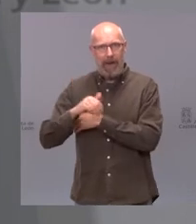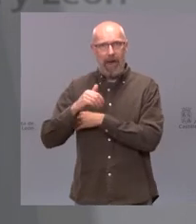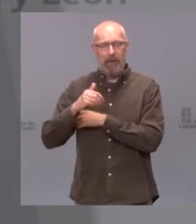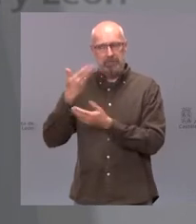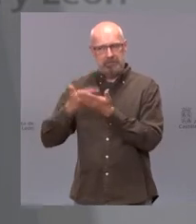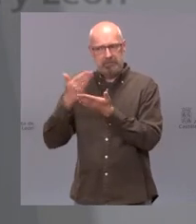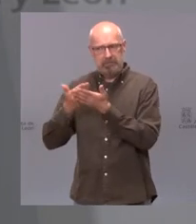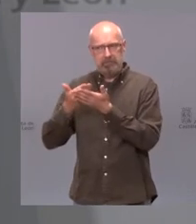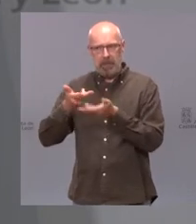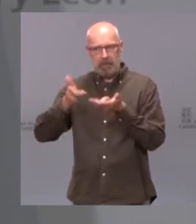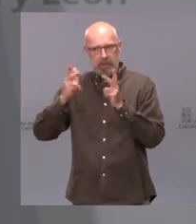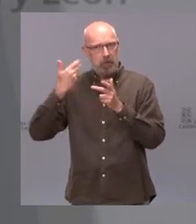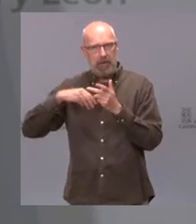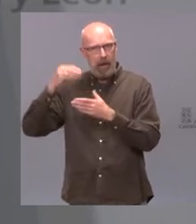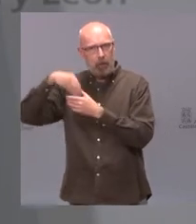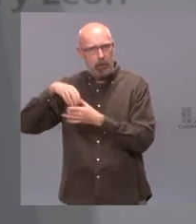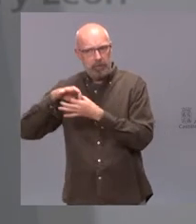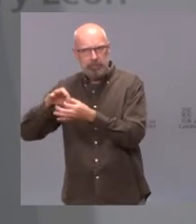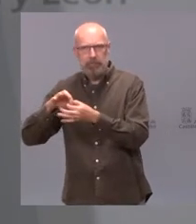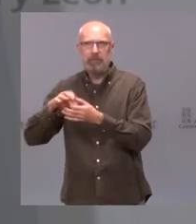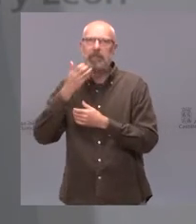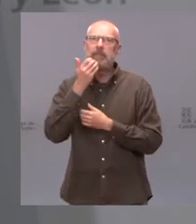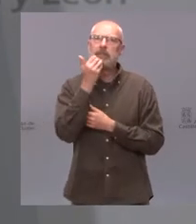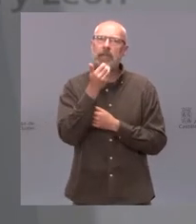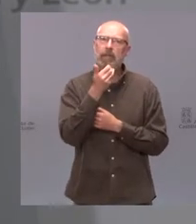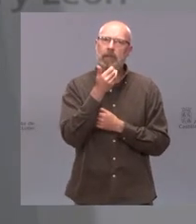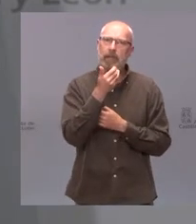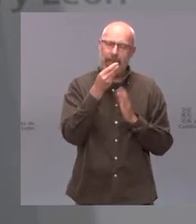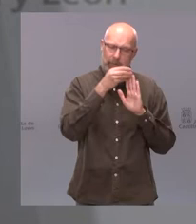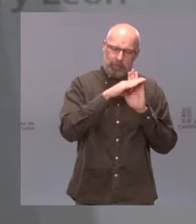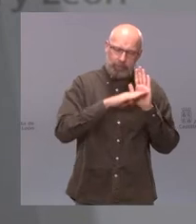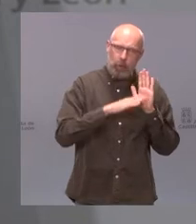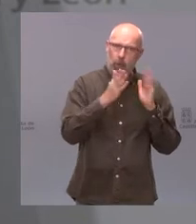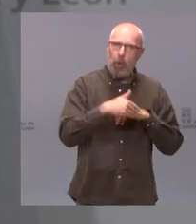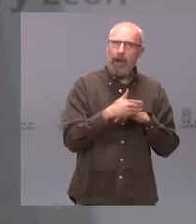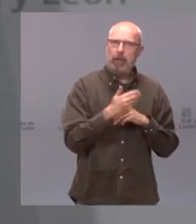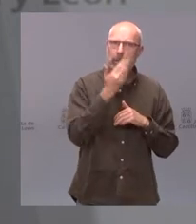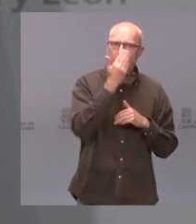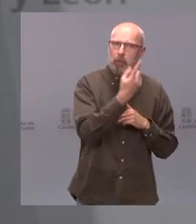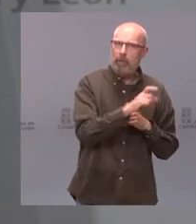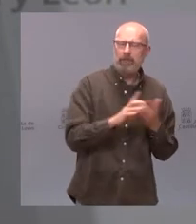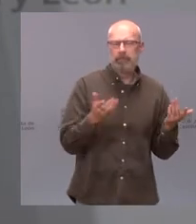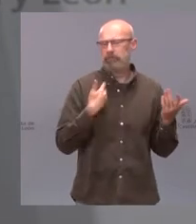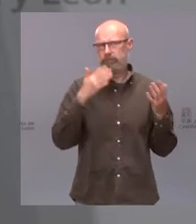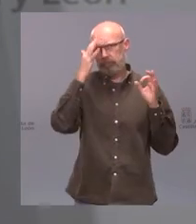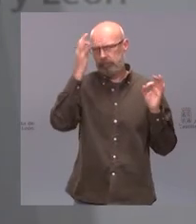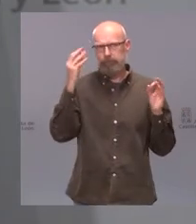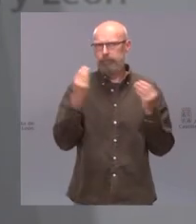pida para aquello que no está aprobado por la Agencia Europea del Medicamento. Y por tanto, y para no